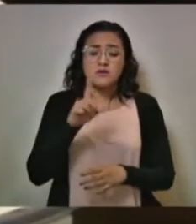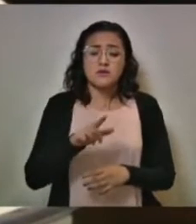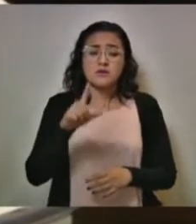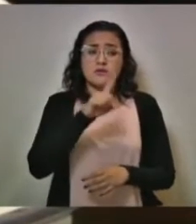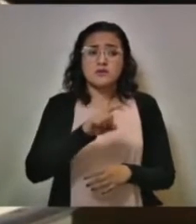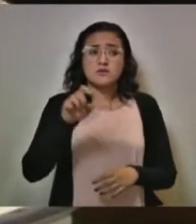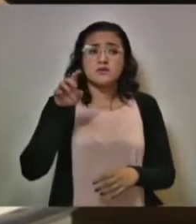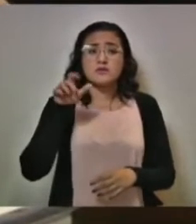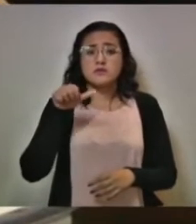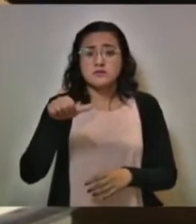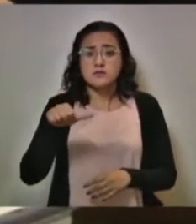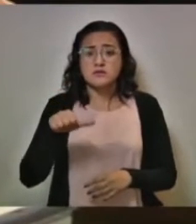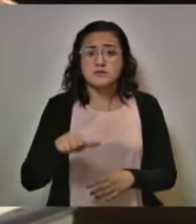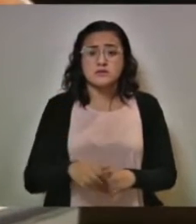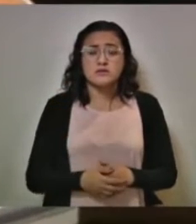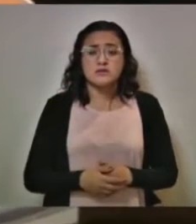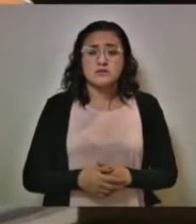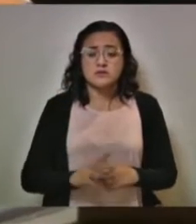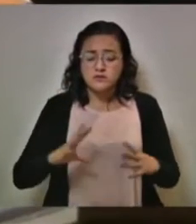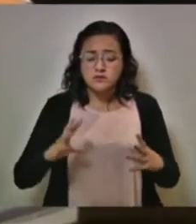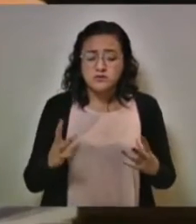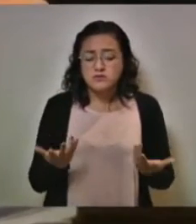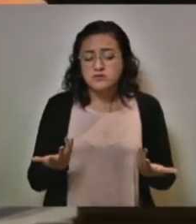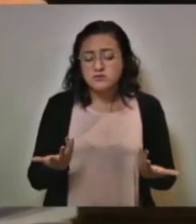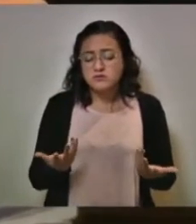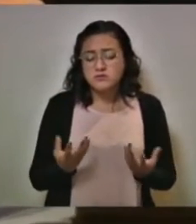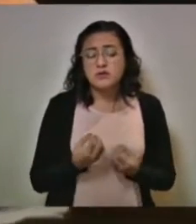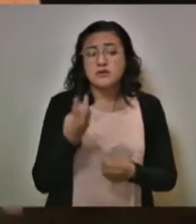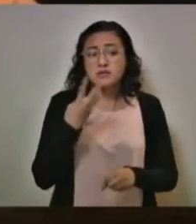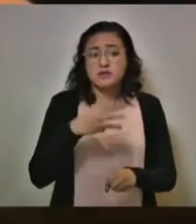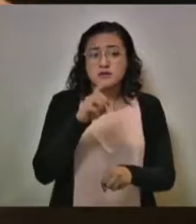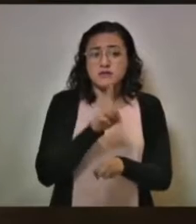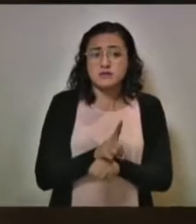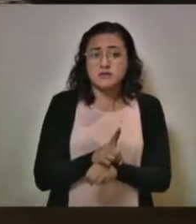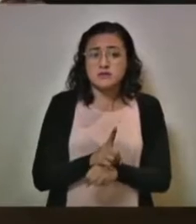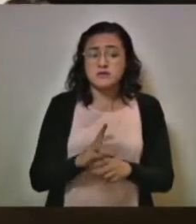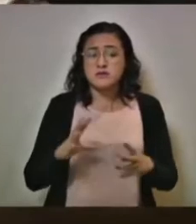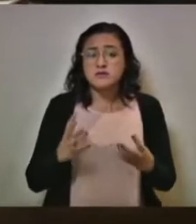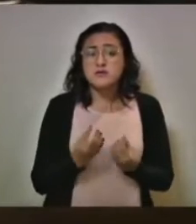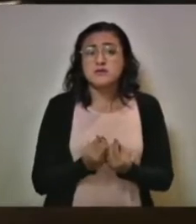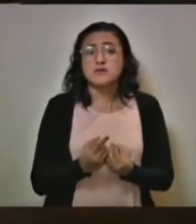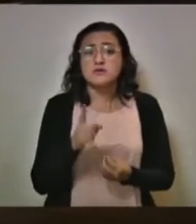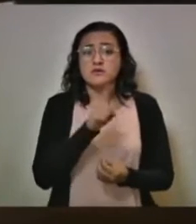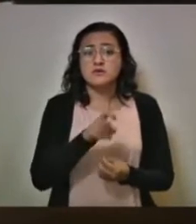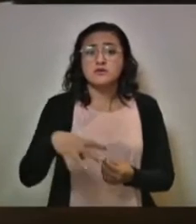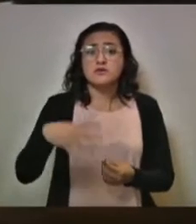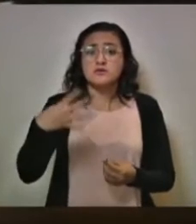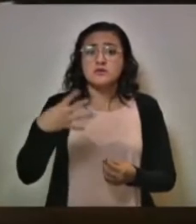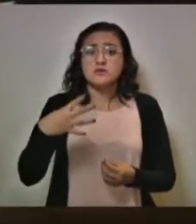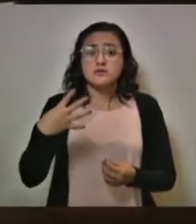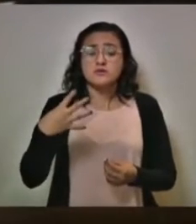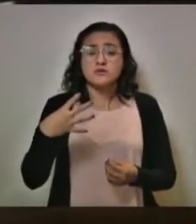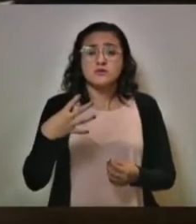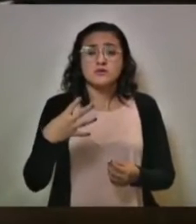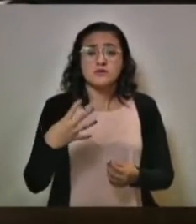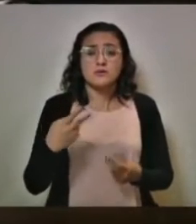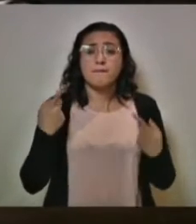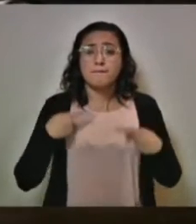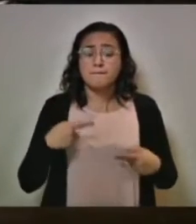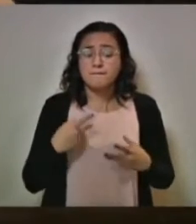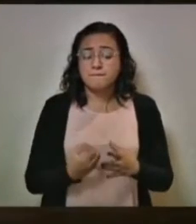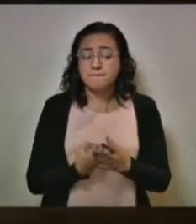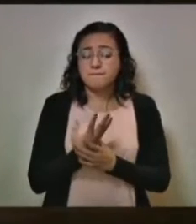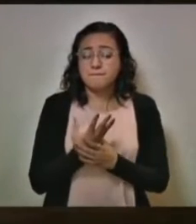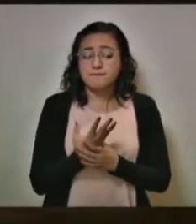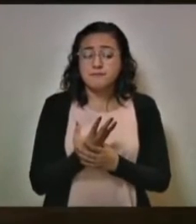fueron 116. En promedio, en estos 3 días se agregaron 114 casos